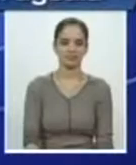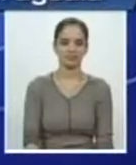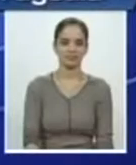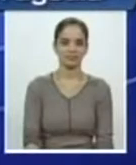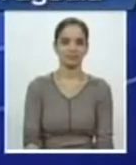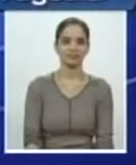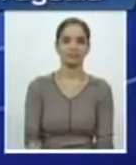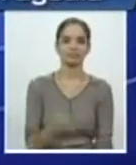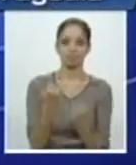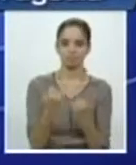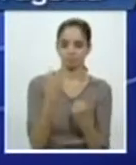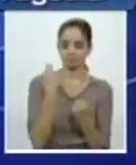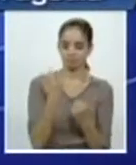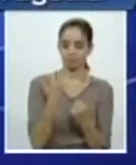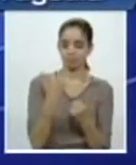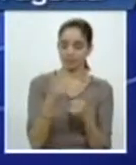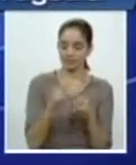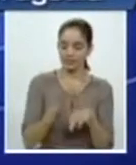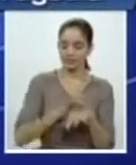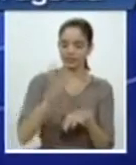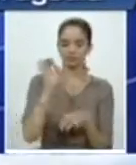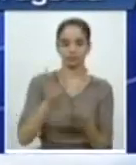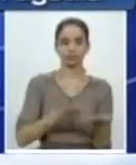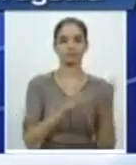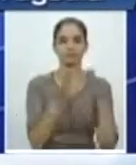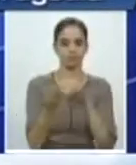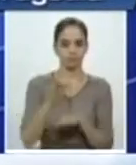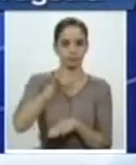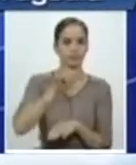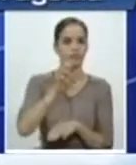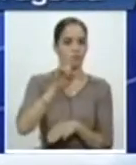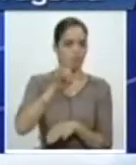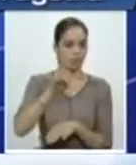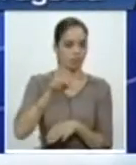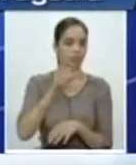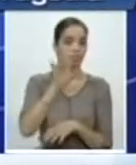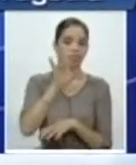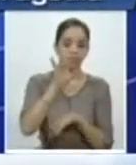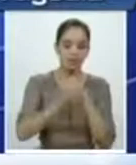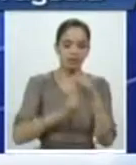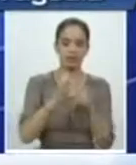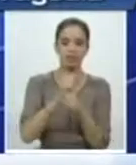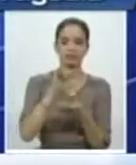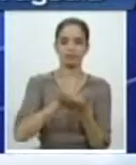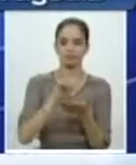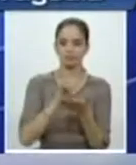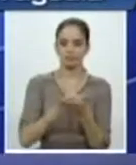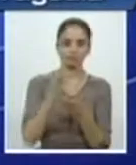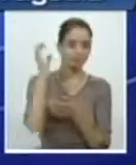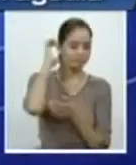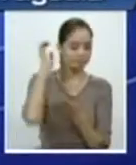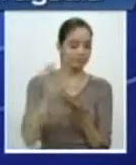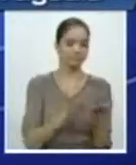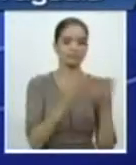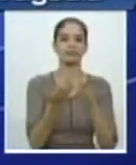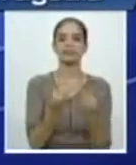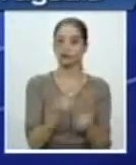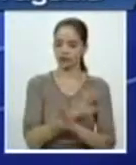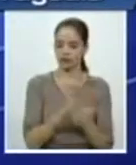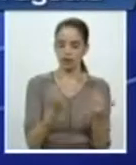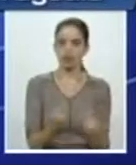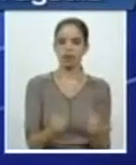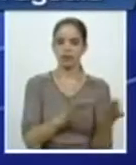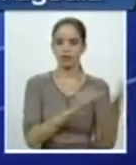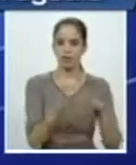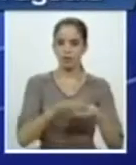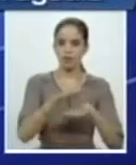Esta madrugada, Juan Camilo Montoya, el menor de 15 años, quien sufrió graves lesiones luego de que fuera atropellado por un motociclista durante las caravanas realizadas